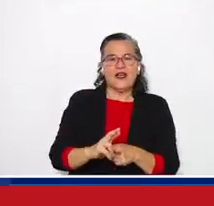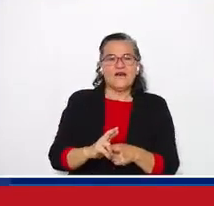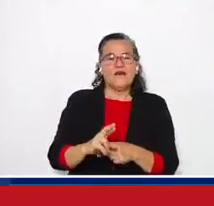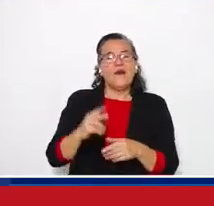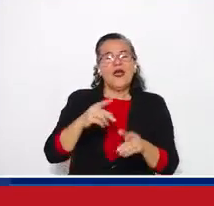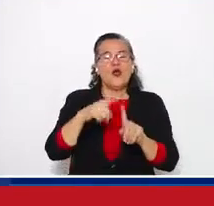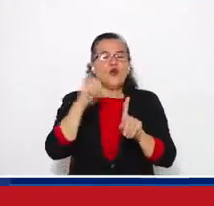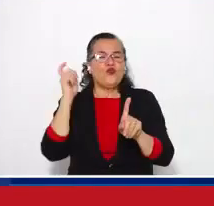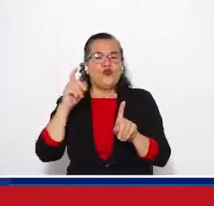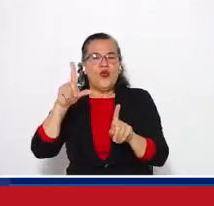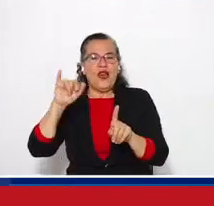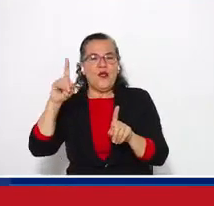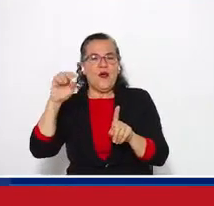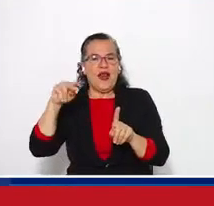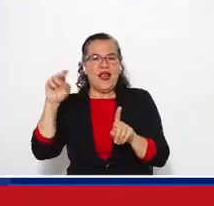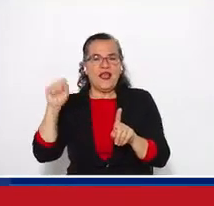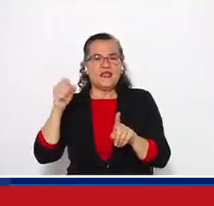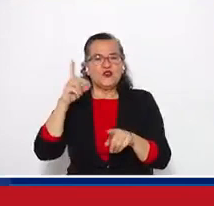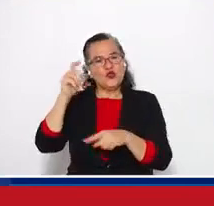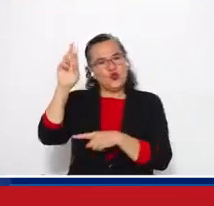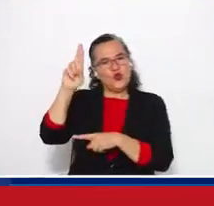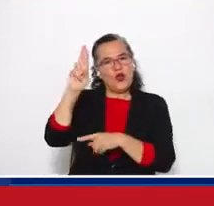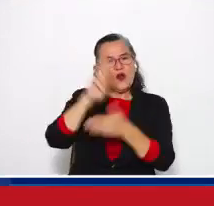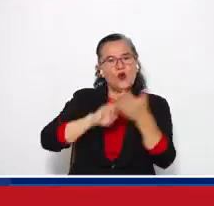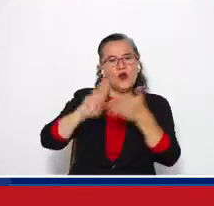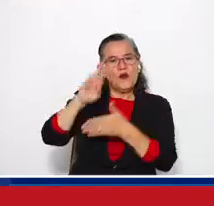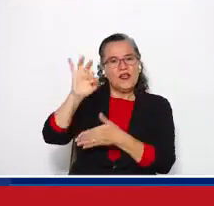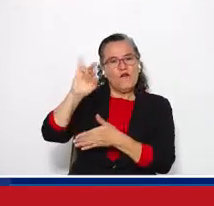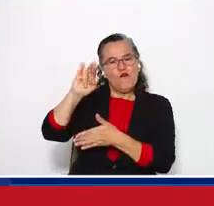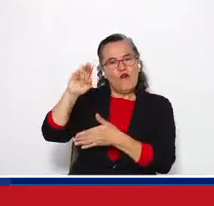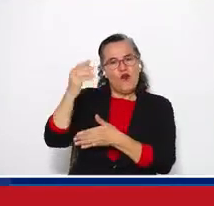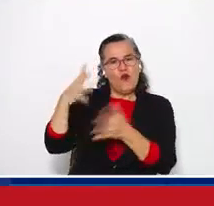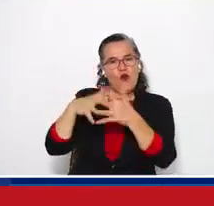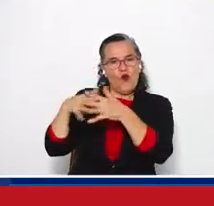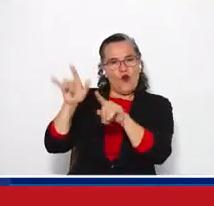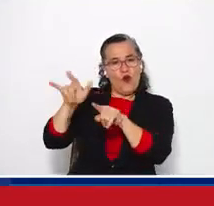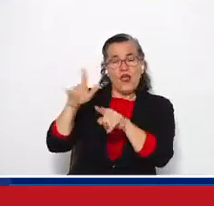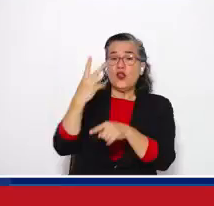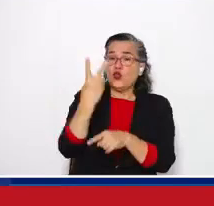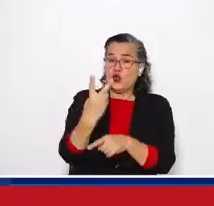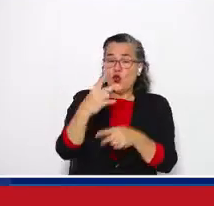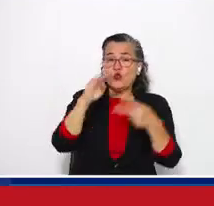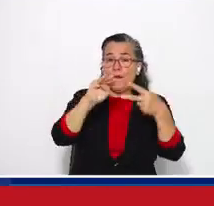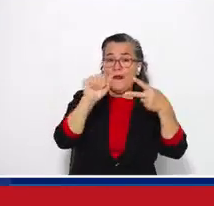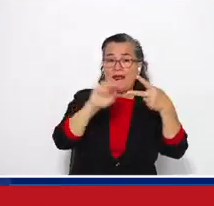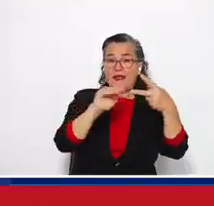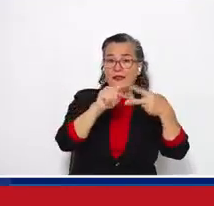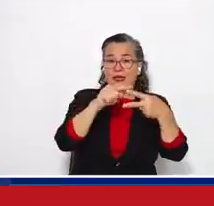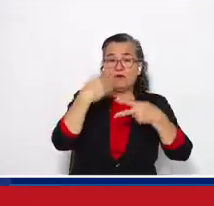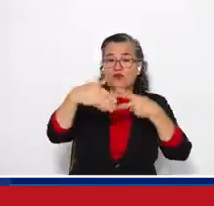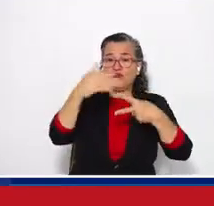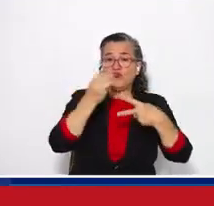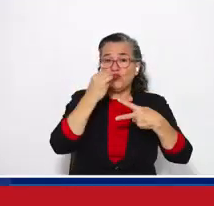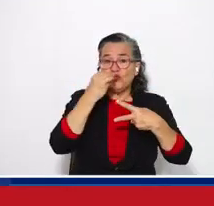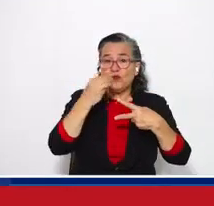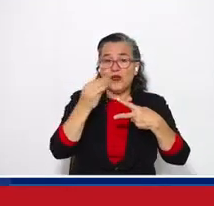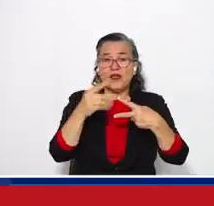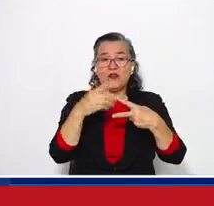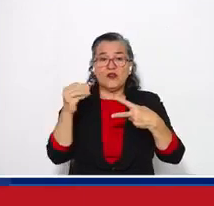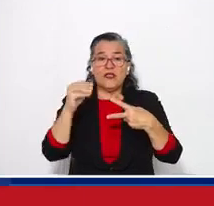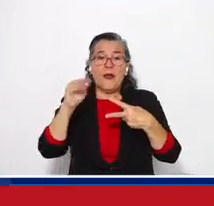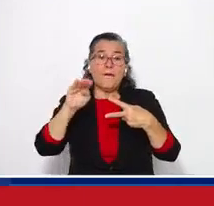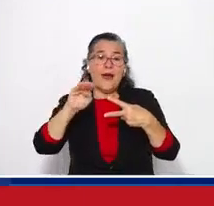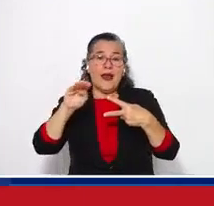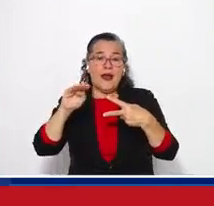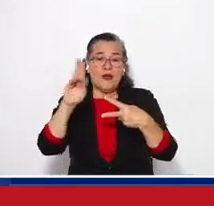libanesa. Posee un doctorado en producción animal de la Universidad de Florida. Además, cuenta con dos maestrías, una en procesamiento de alimentos y nutrición humana de la Universidad de